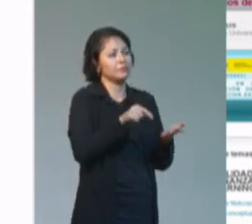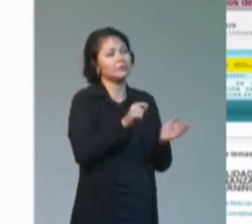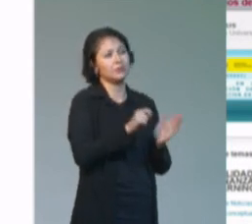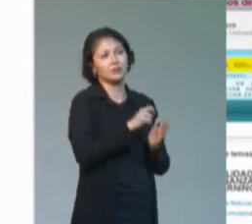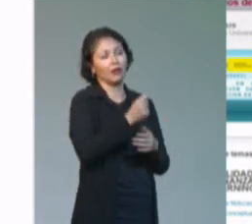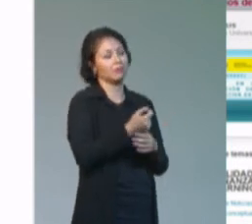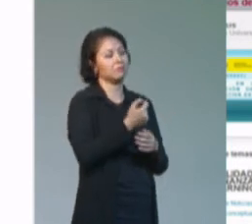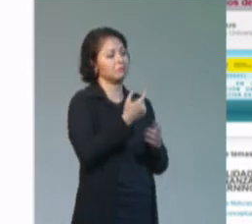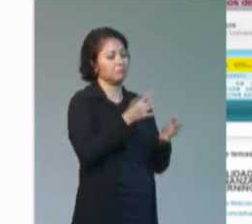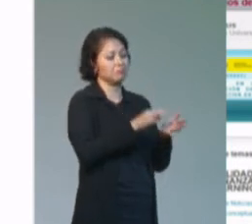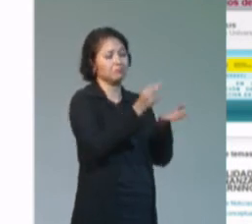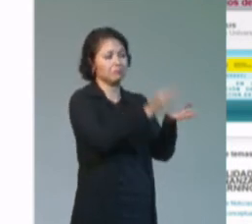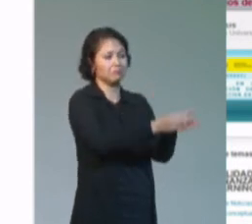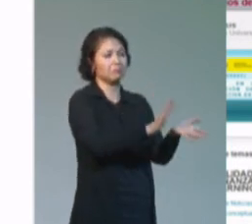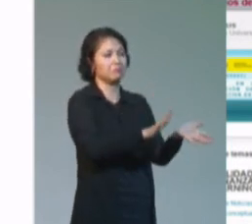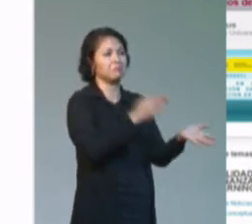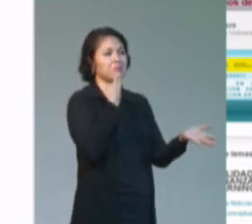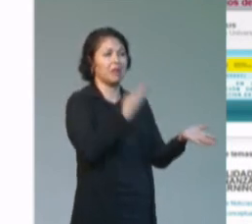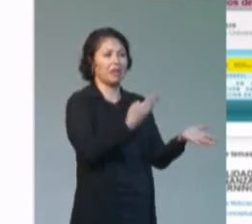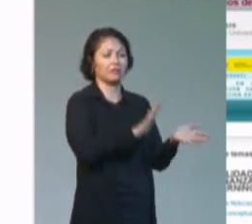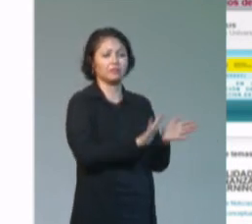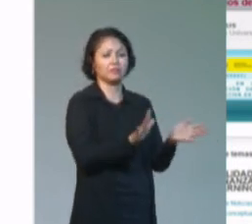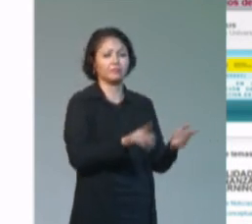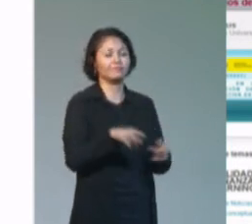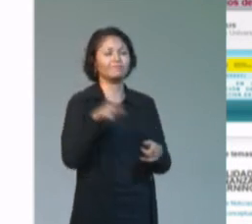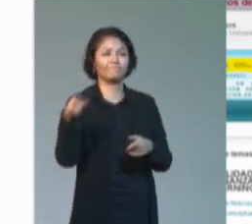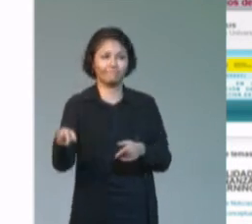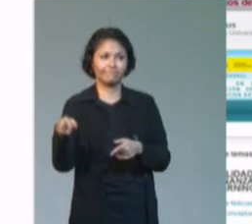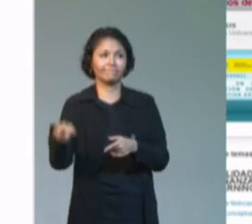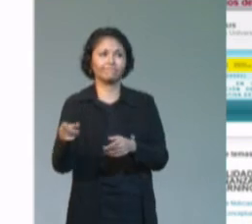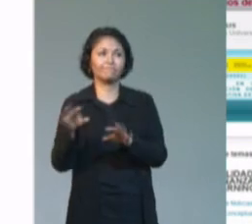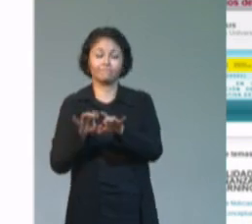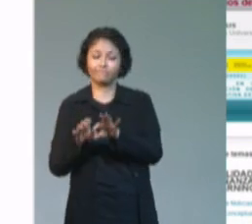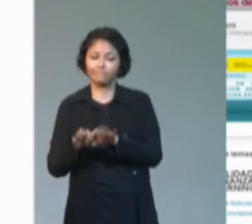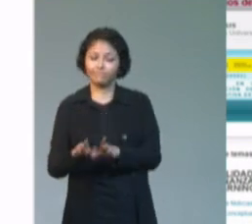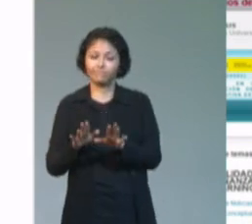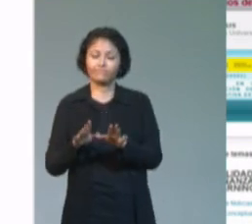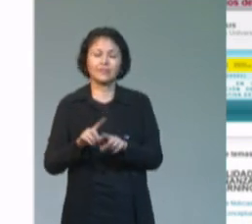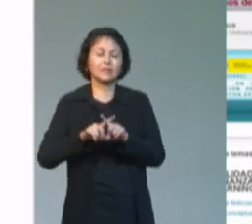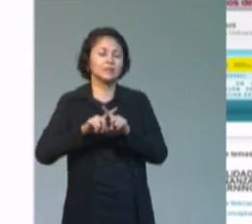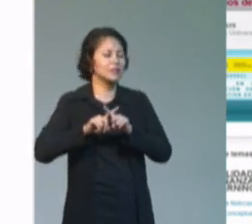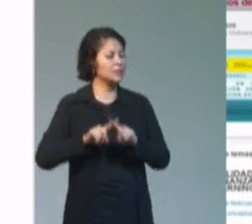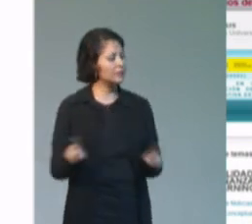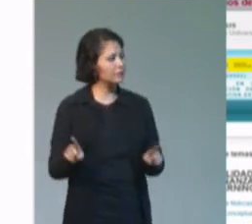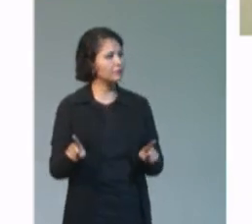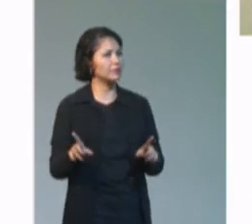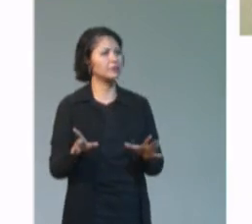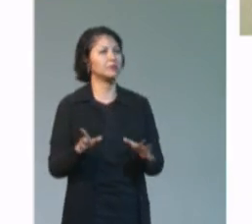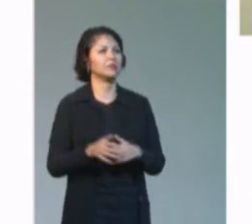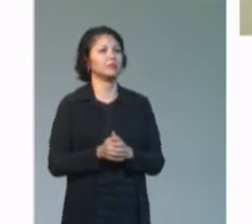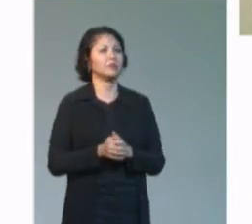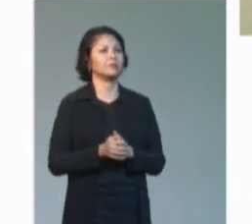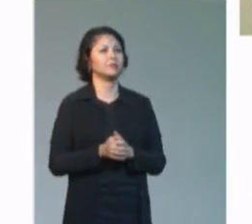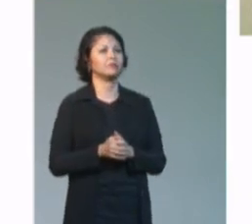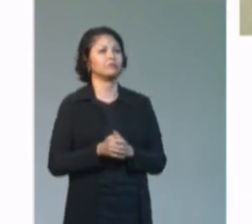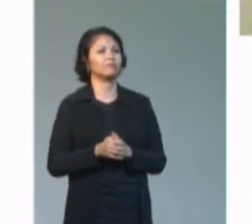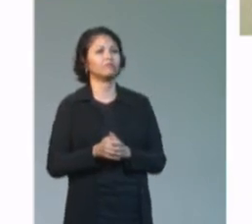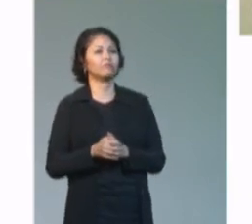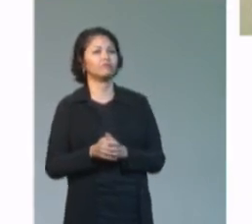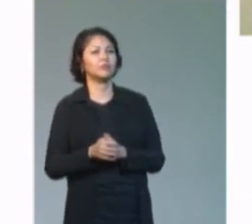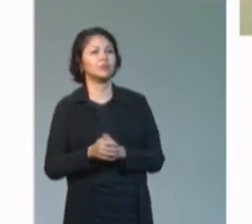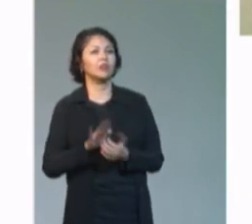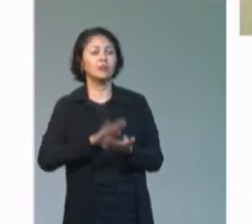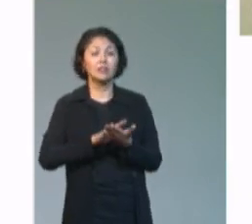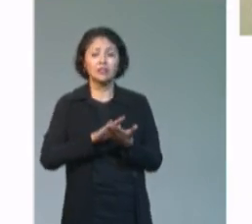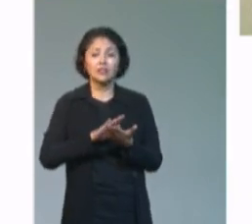y yo creo que el learning 2.0 implica una concesión completamente diferente y es pasar de un modelo centrado